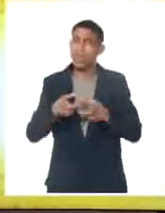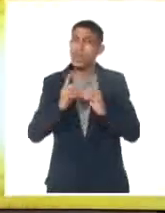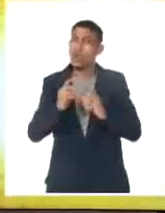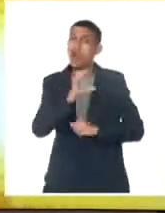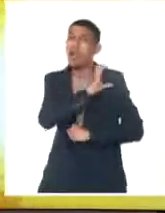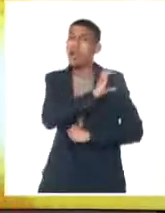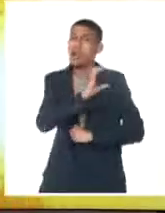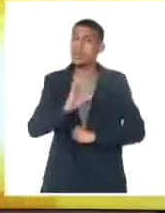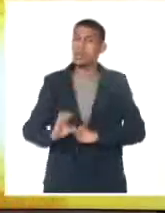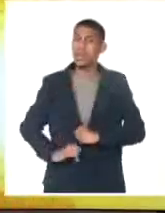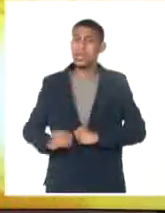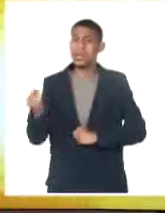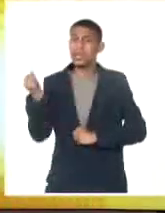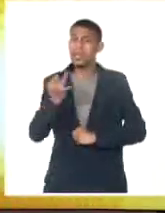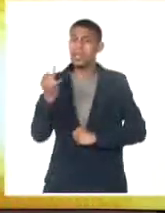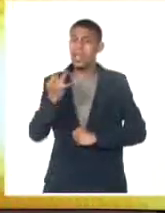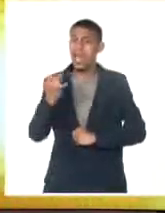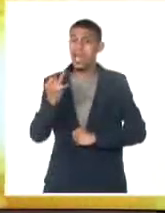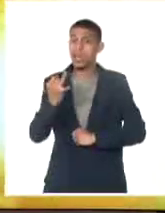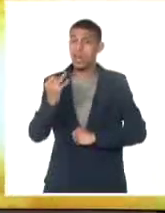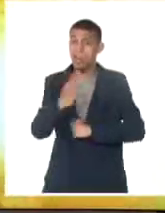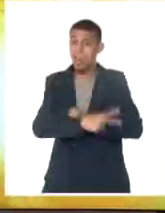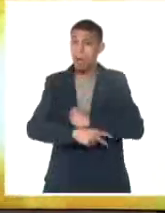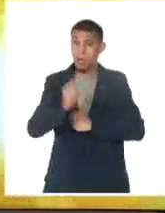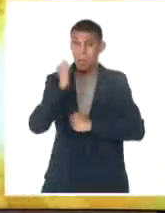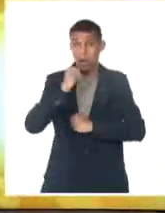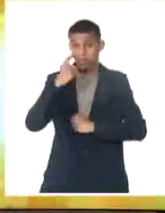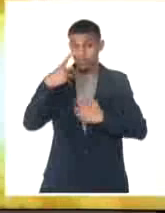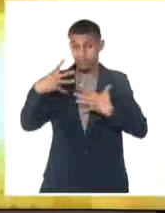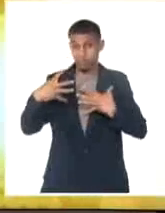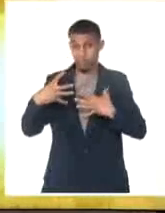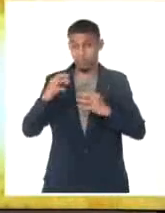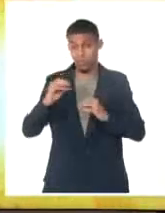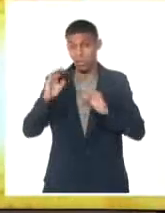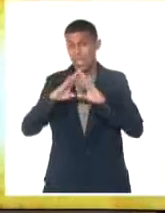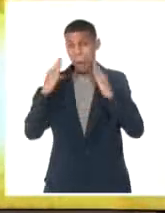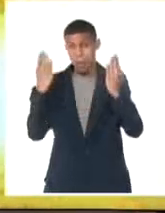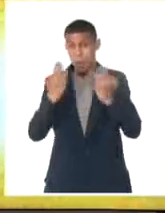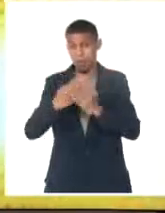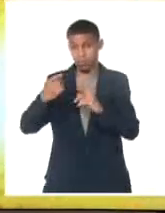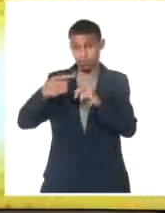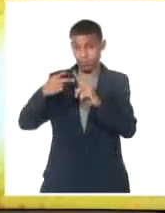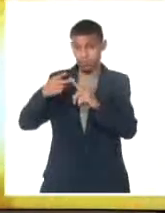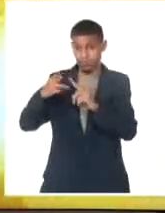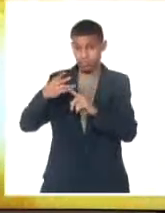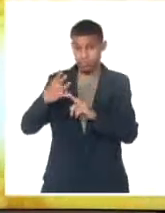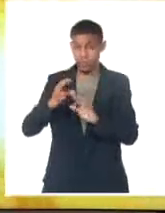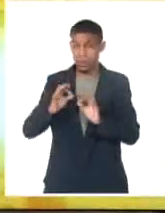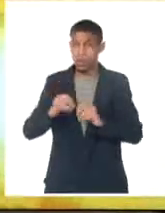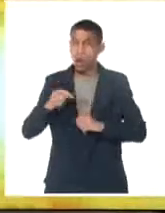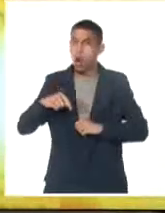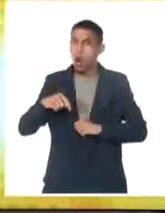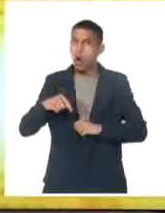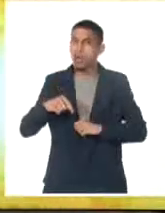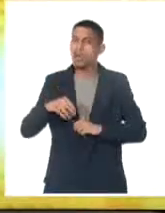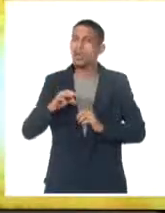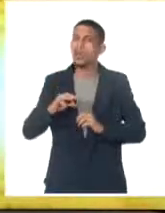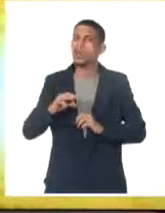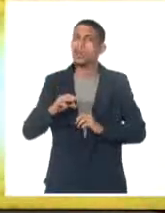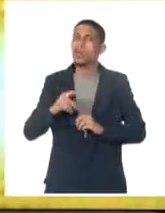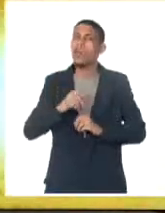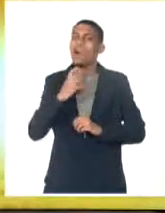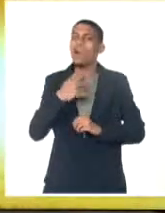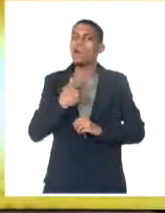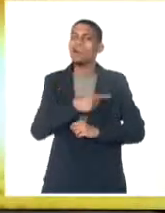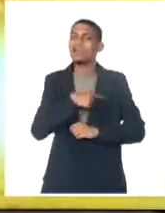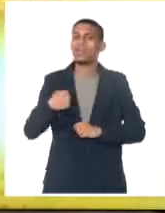cancilleres de las 7 economías más industrializadas, el llamado G7, que está teniendo lugar hoy en Japón y que precisamente tiene al expansionismo